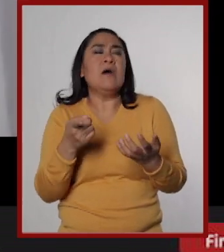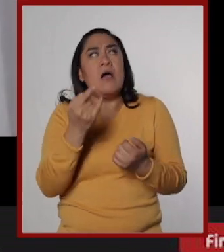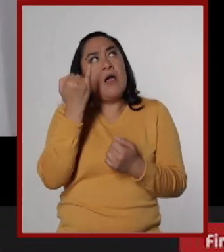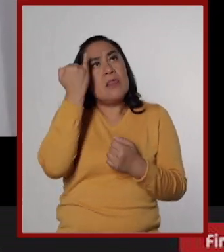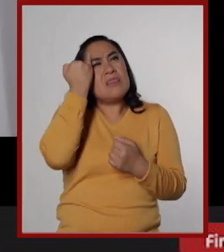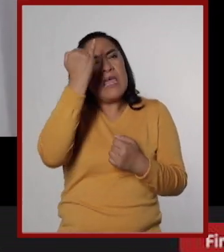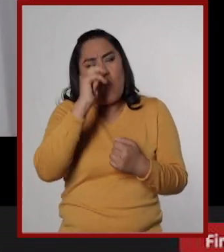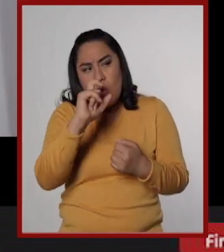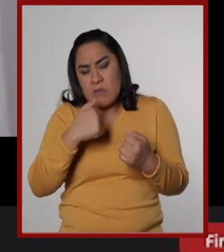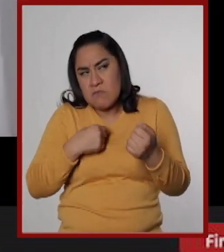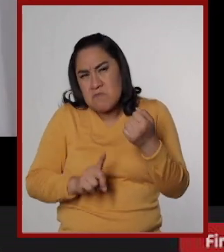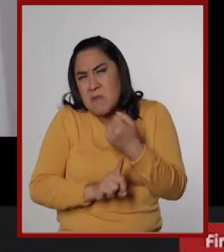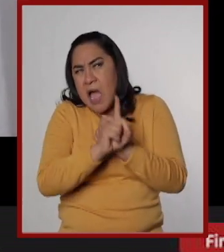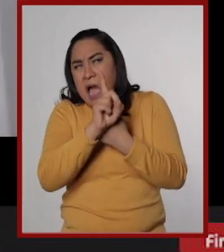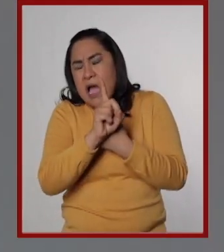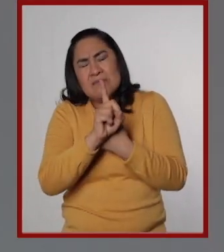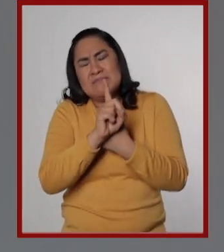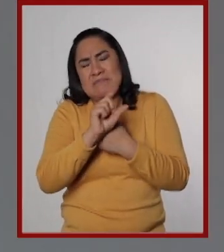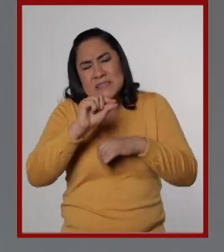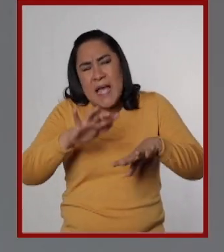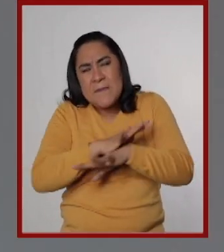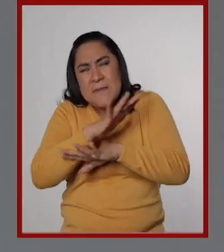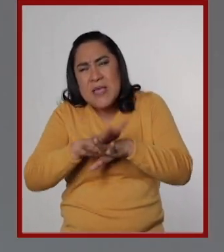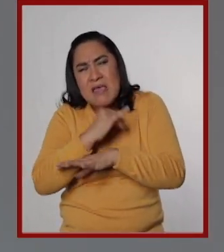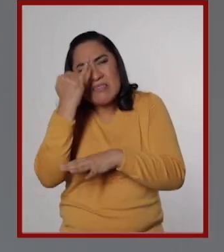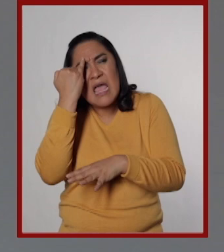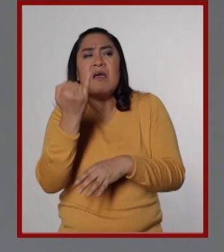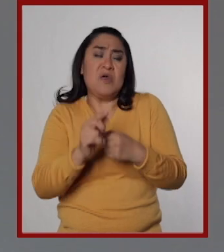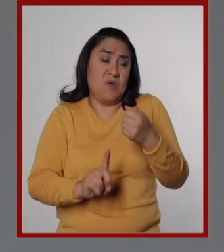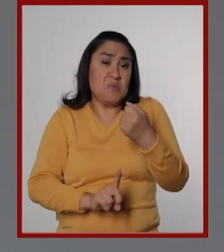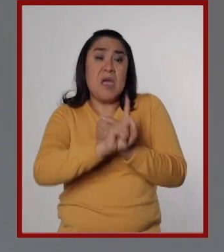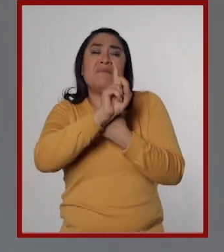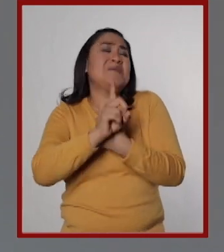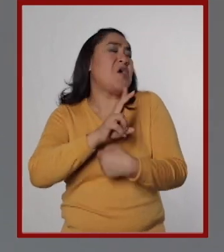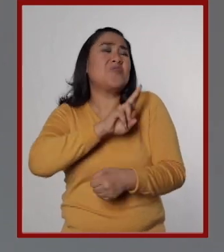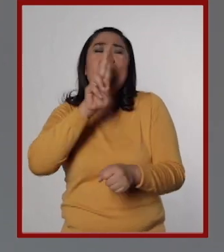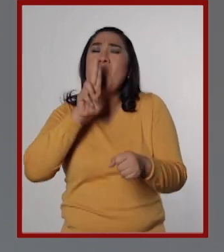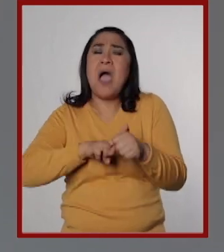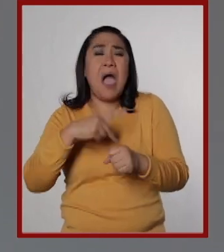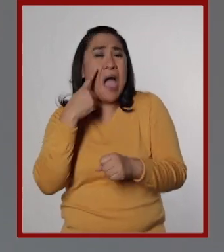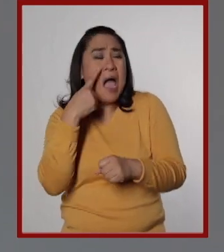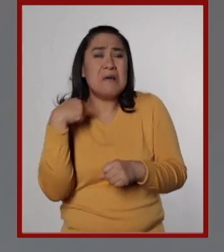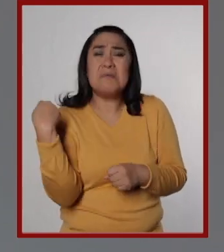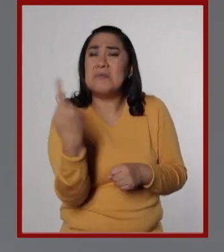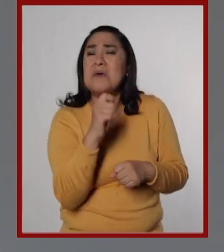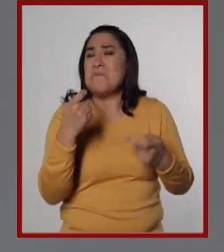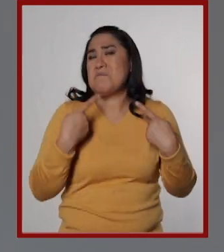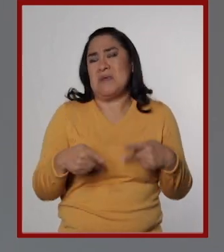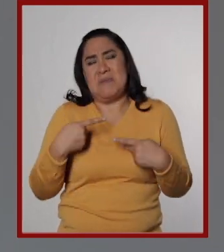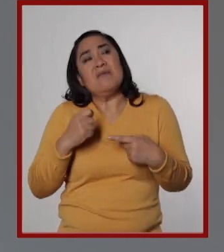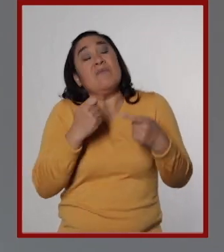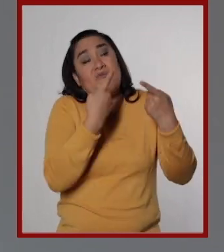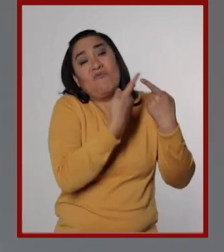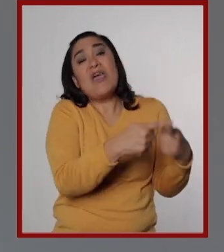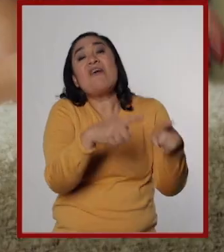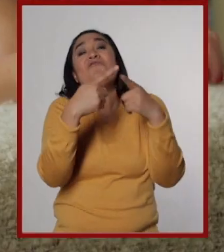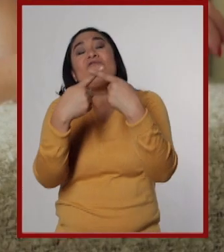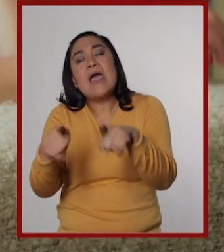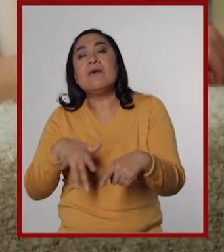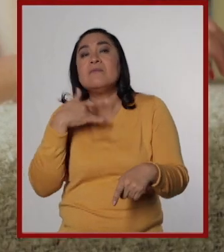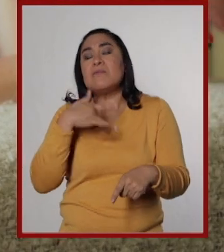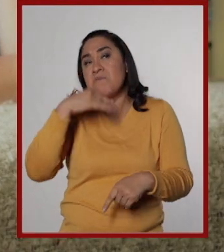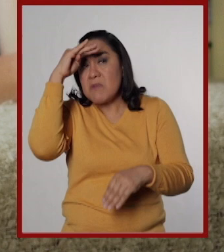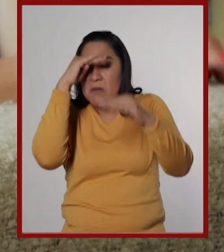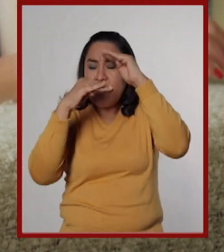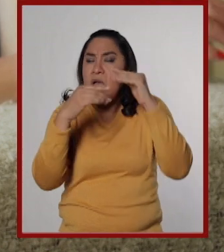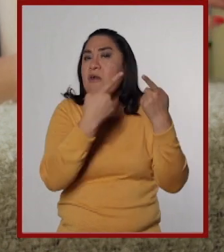idea que tenemos del conflicto, porque el conflicto es algo natural entre los seres humanos. En realidad, todos somos distintos, hacemos las cosas de